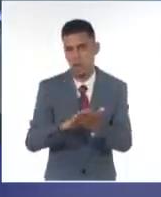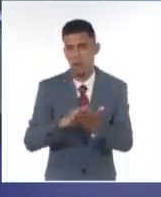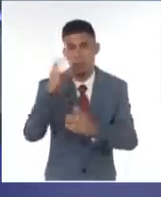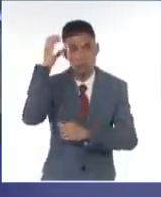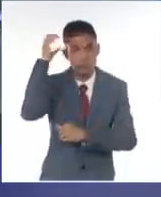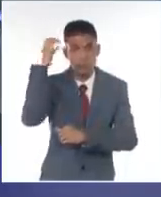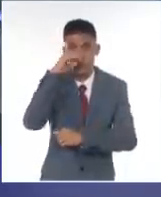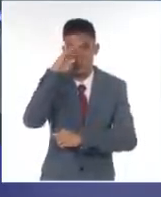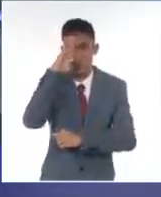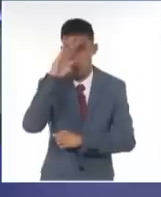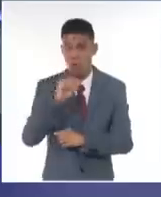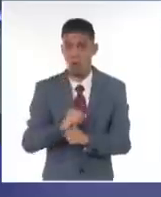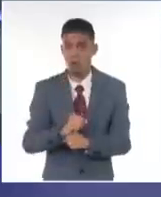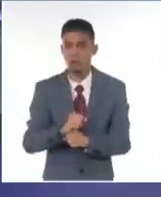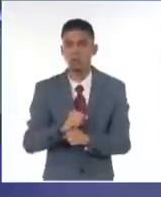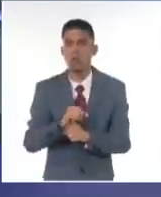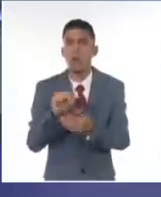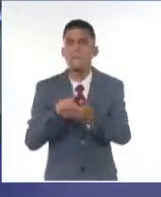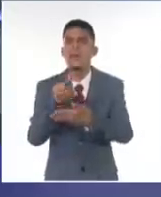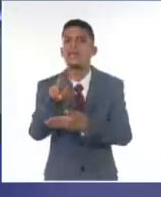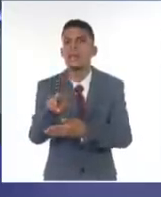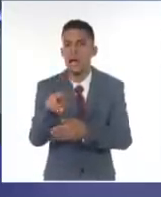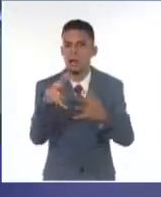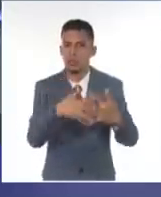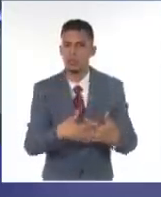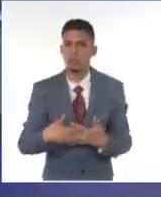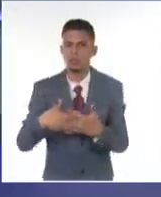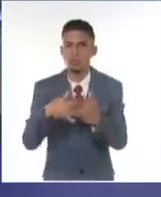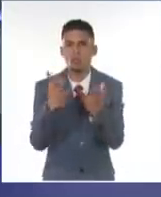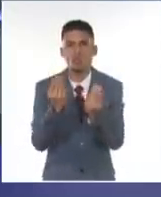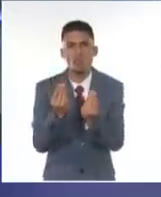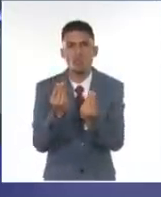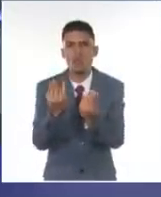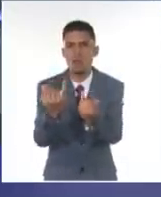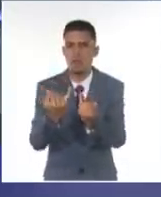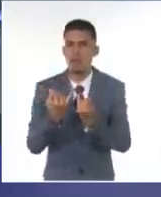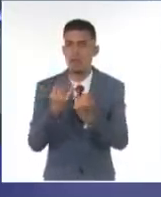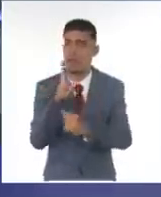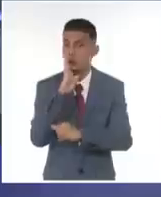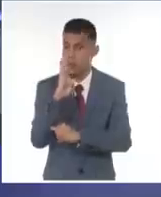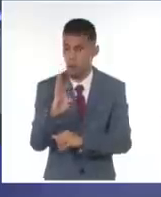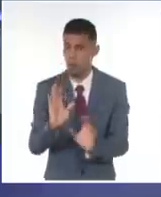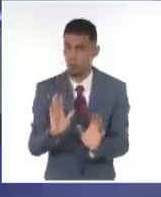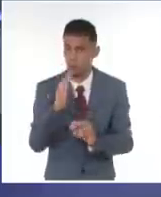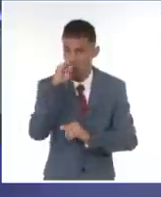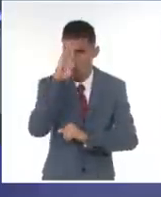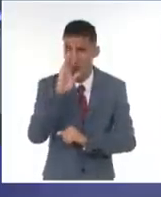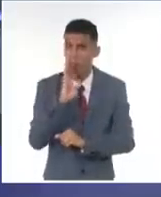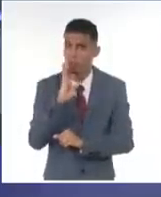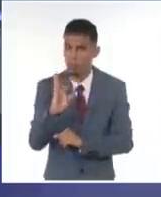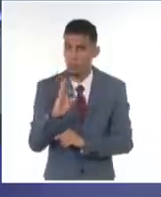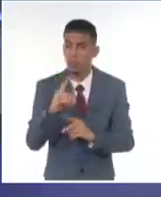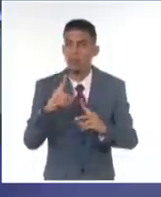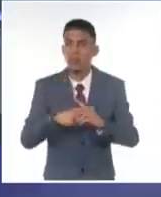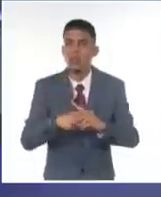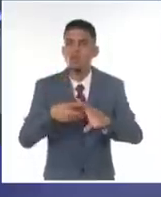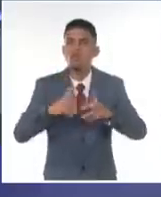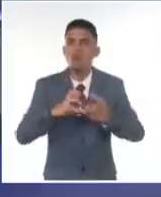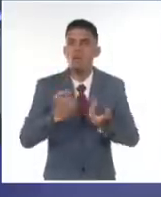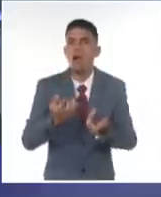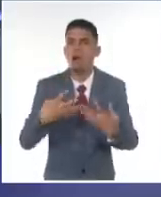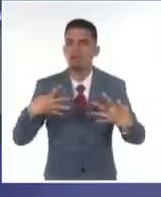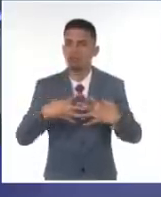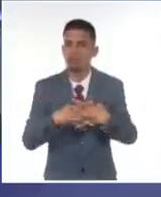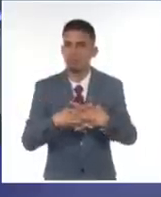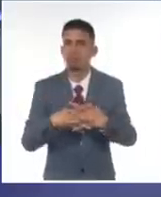trasladado al de los Estados Unidos estas solicitudes de información de manera respetuosa y asumiendo el espíritu de cooperación y debida atención que se espera